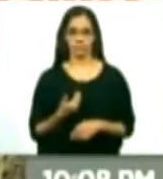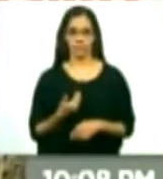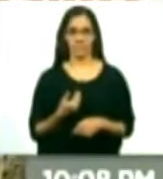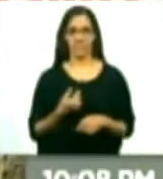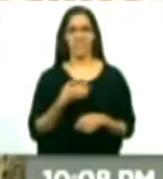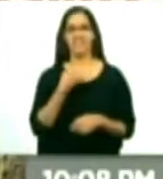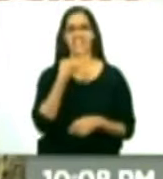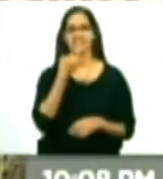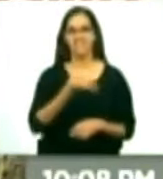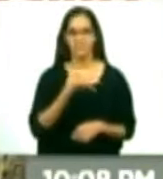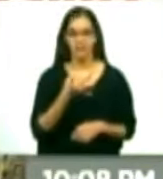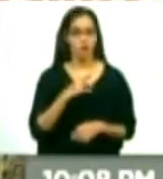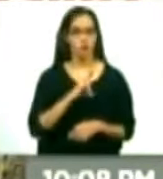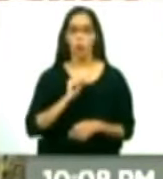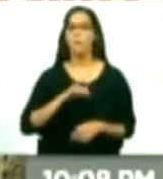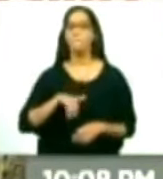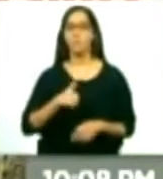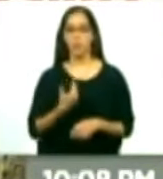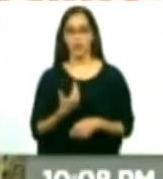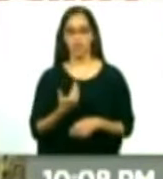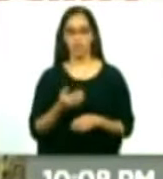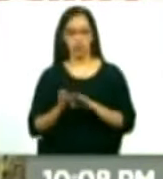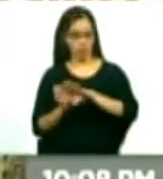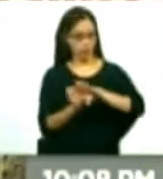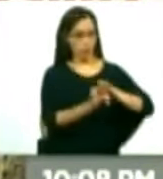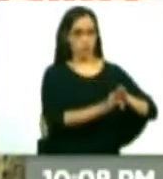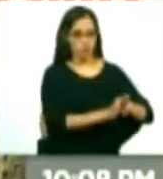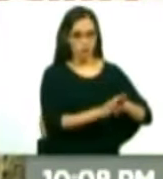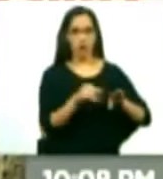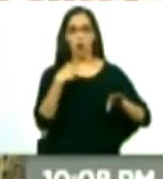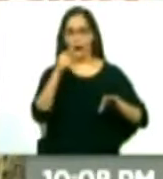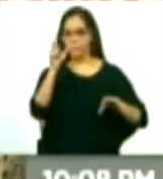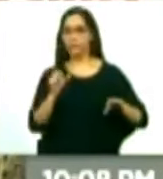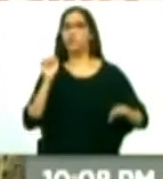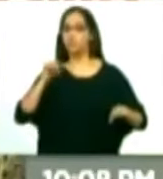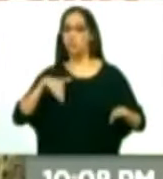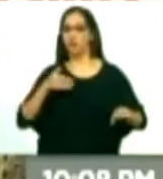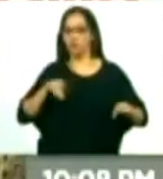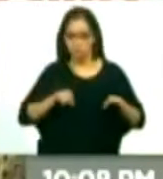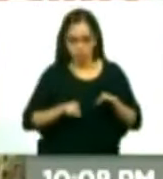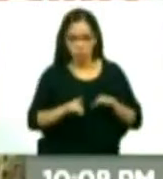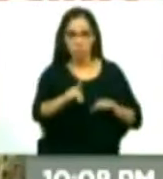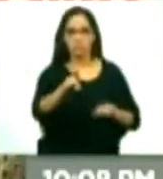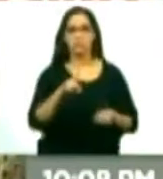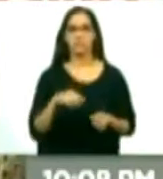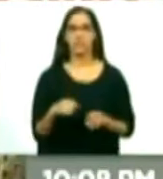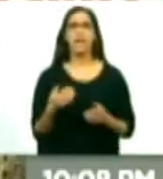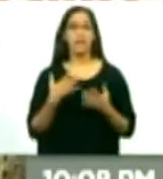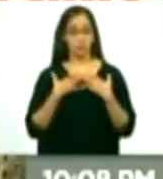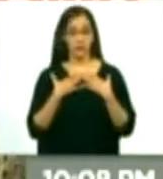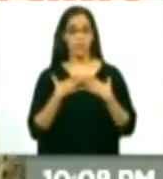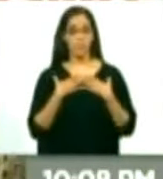Expréselo, no puedo. Del espacio a quien sí lo pueda. Mire, de verdad, para mí esto ha sido una prueba.